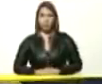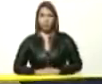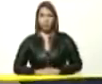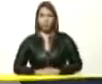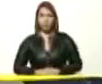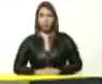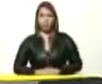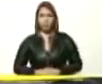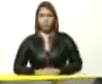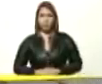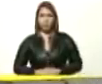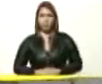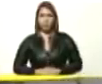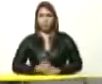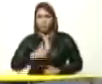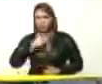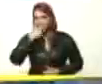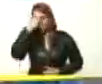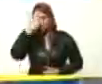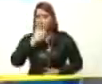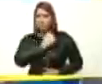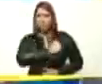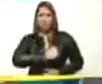es vergonzante,